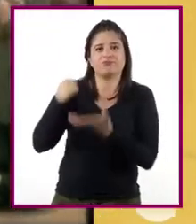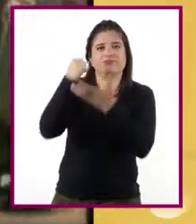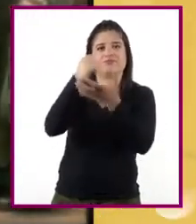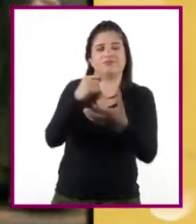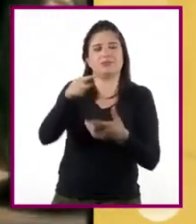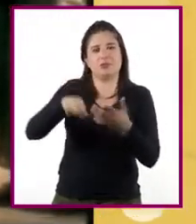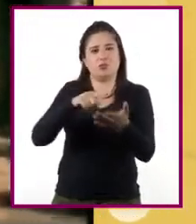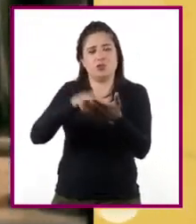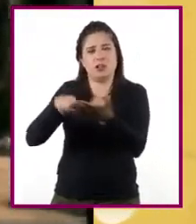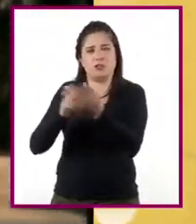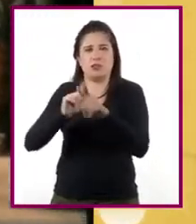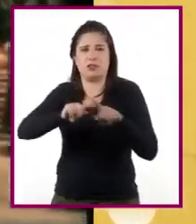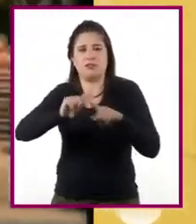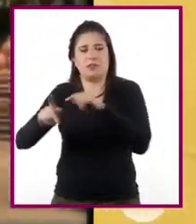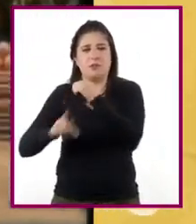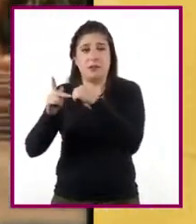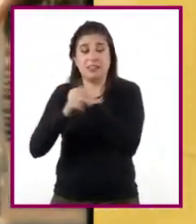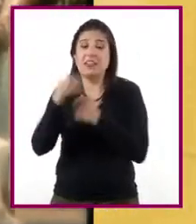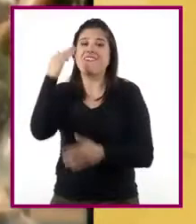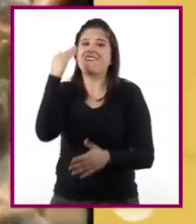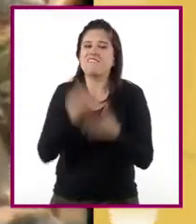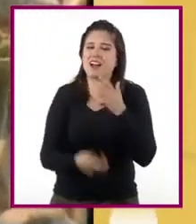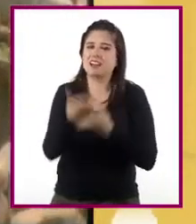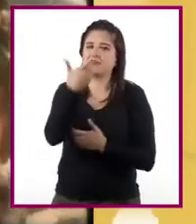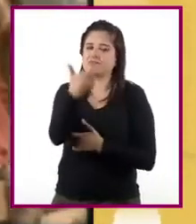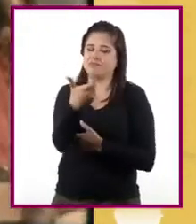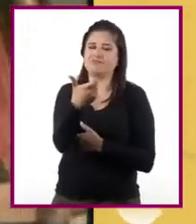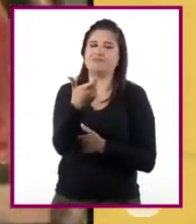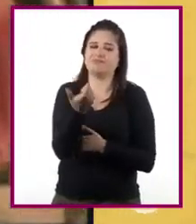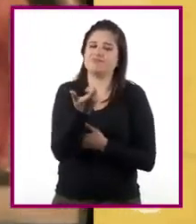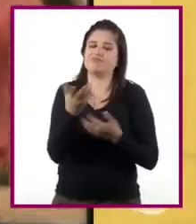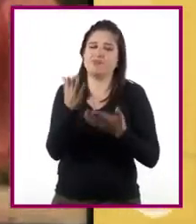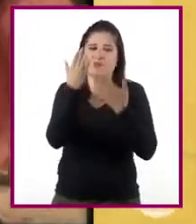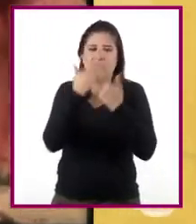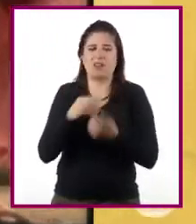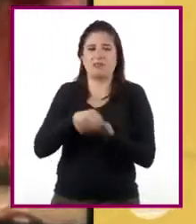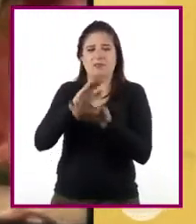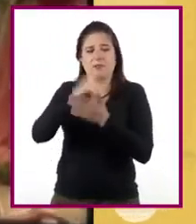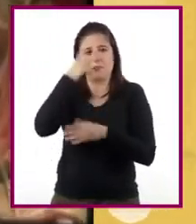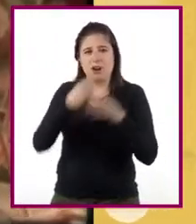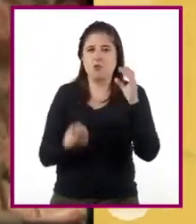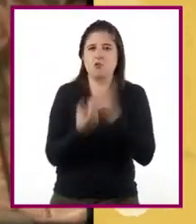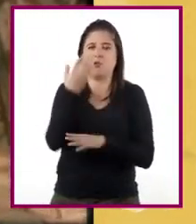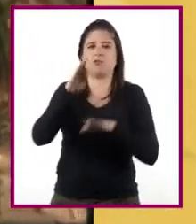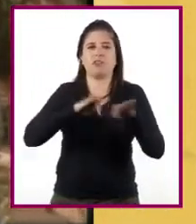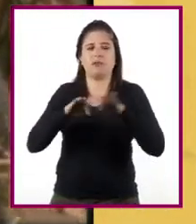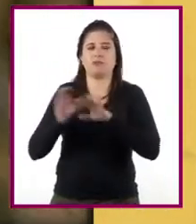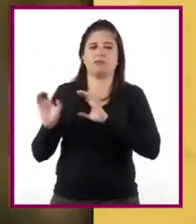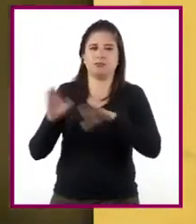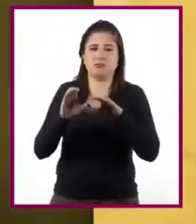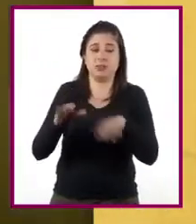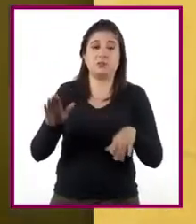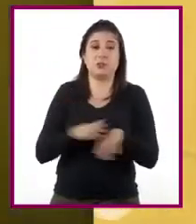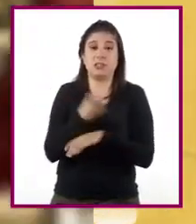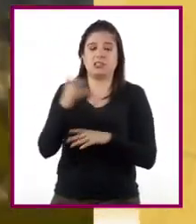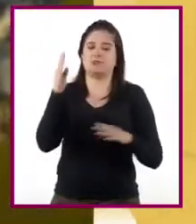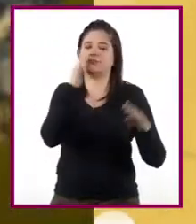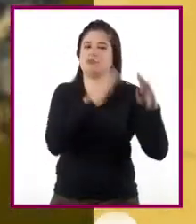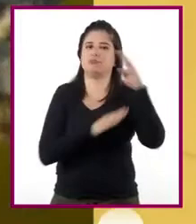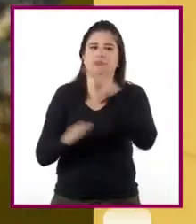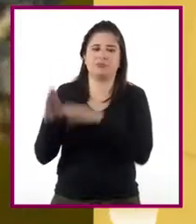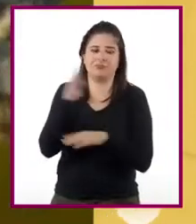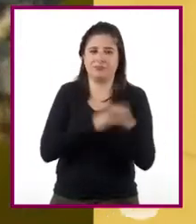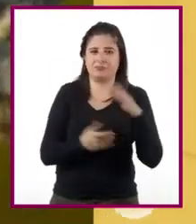capitales. Además, la falta de recursos había ocasionado que no se establecieran nuevos trabajos y, por lo tanto, va a haber una crisis económica